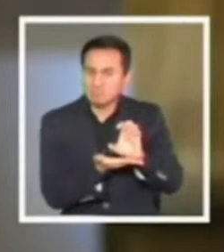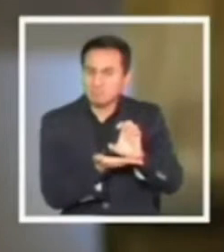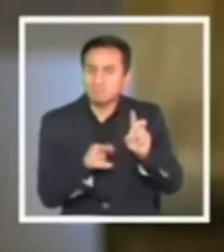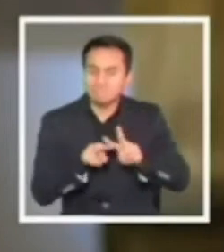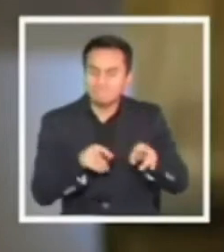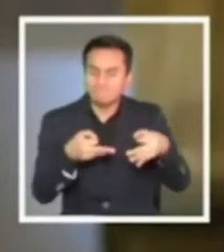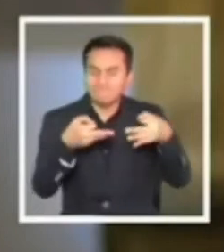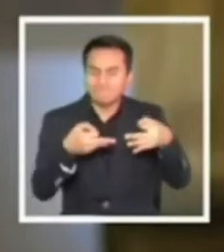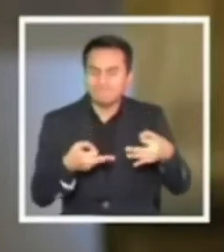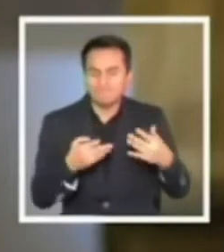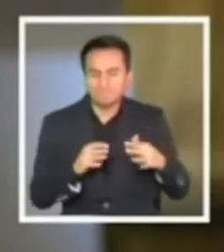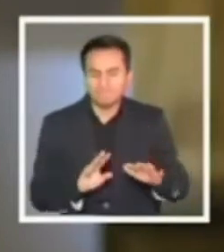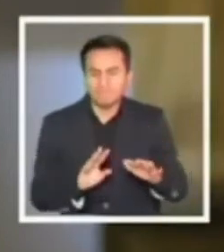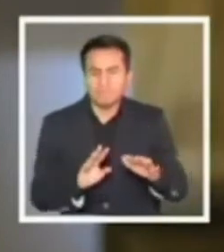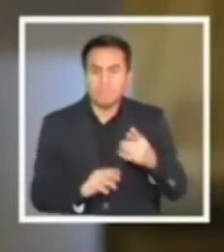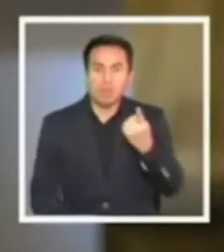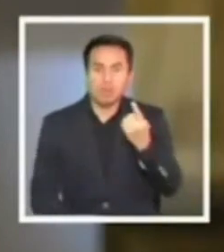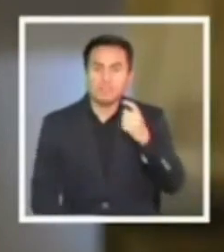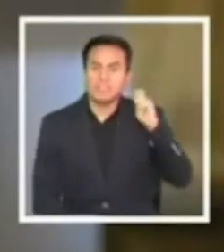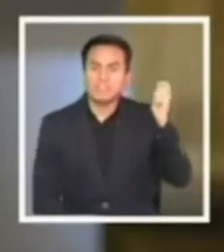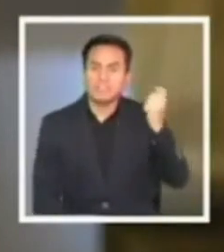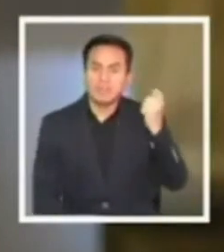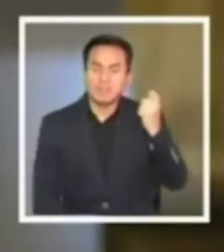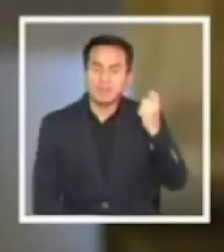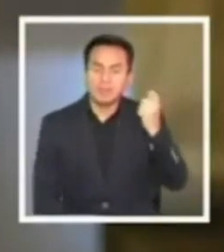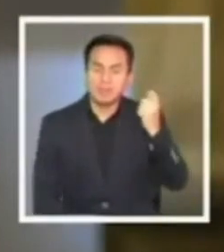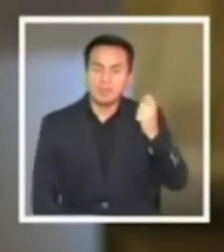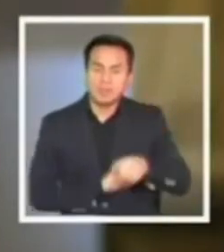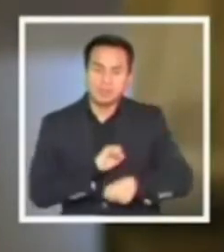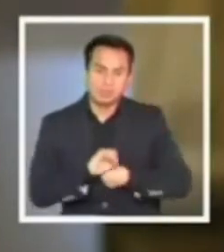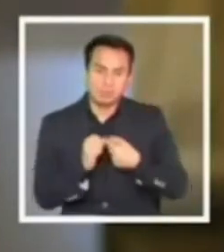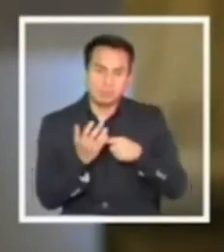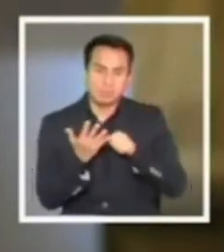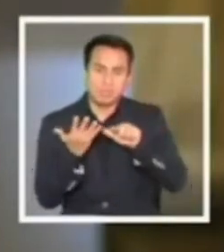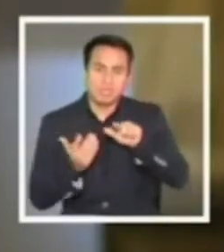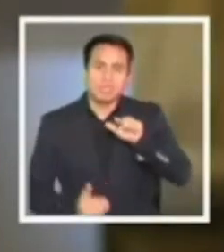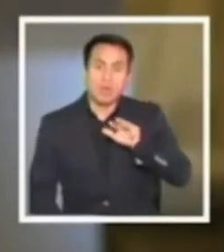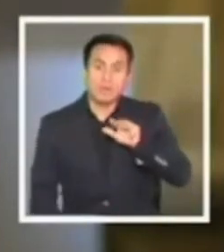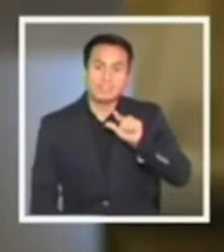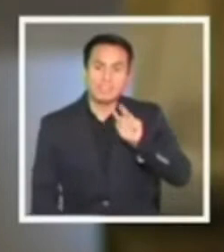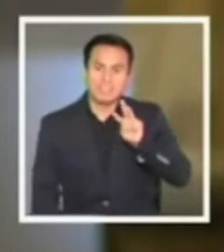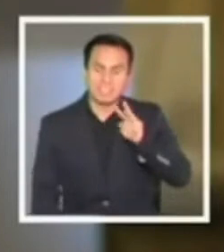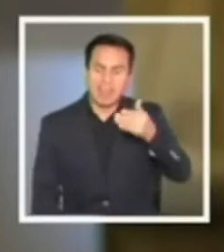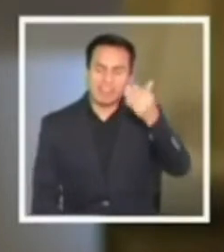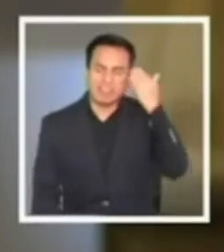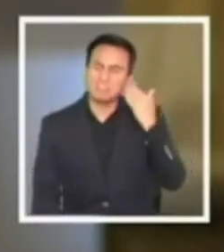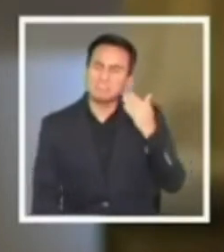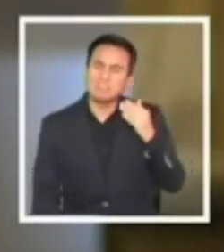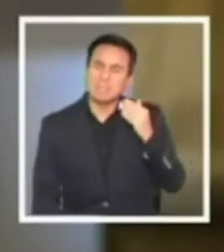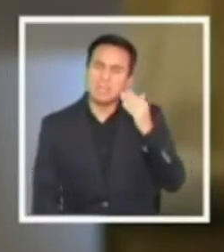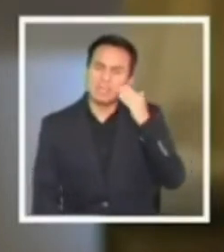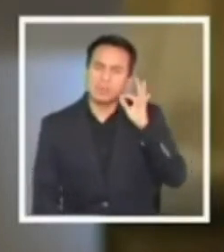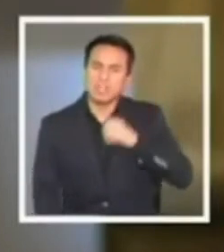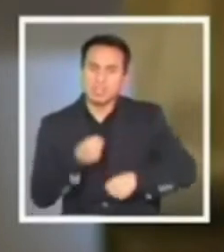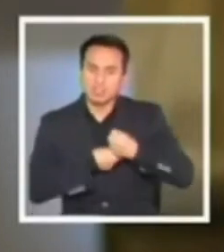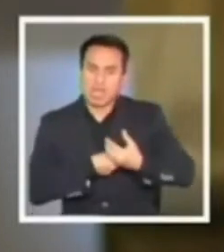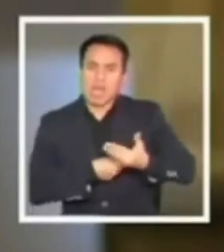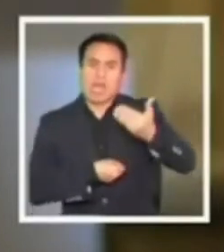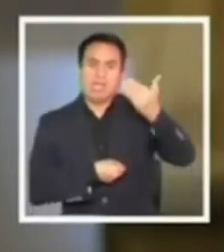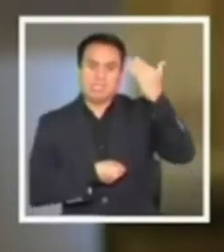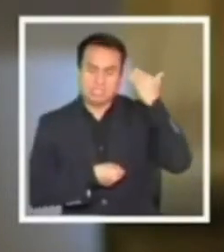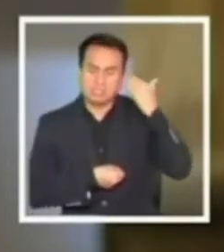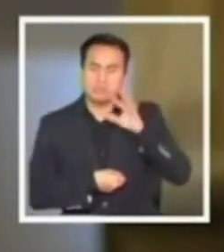consumó el 11 de septiembre de 1973, hace 50 años.